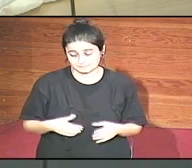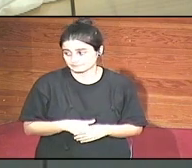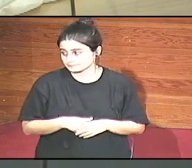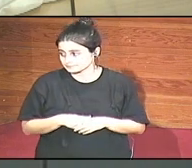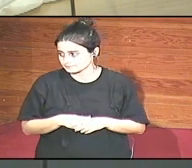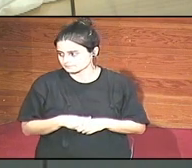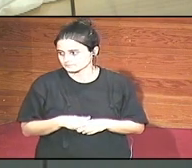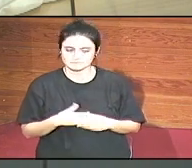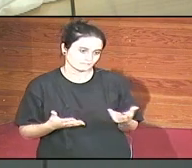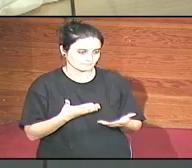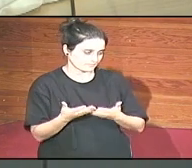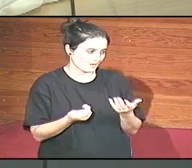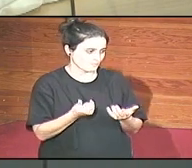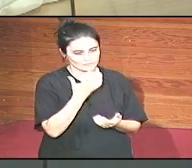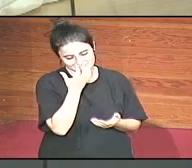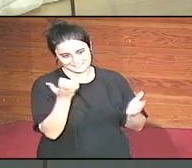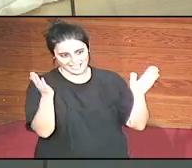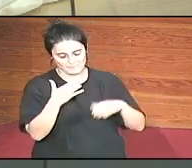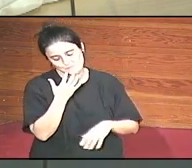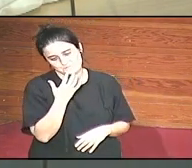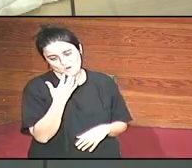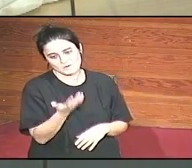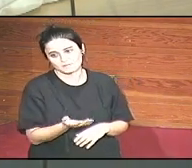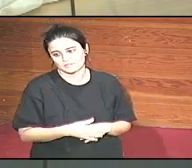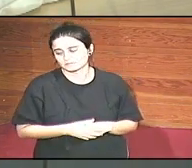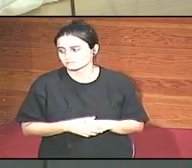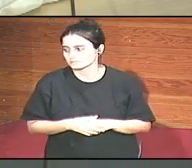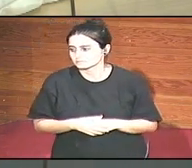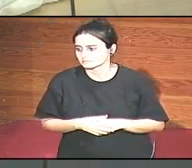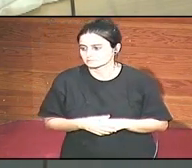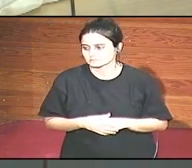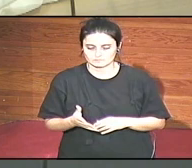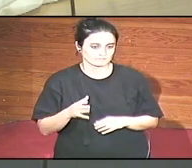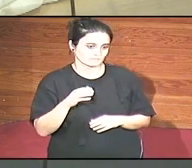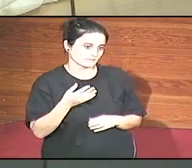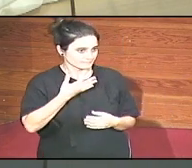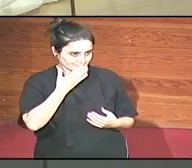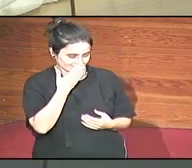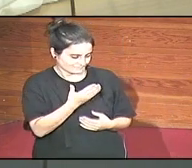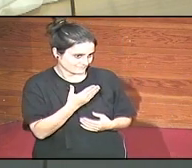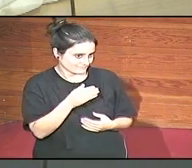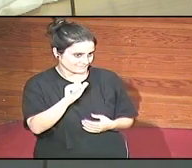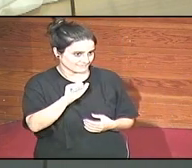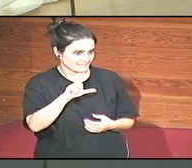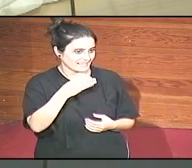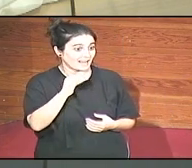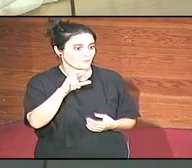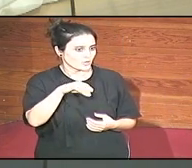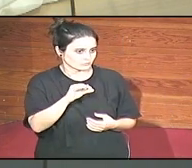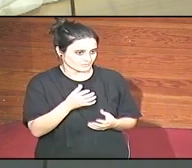y dándole la poca seriedad del ejemplo él es mucho más grave de lo de los albinos pero no es un tema tan